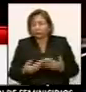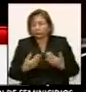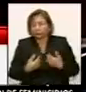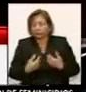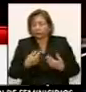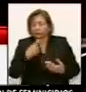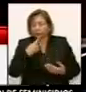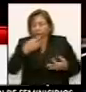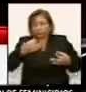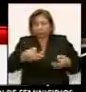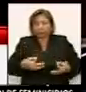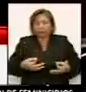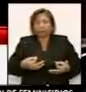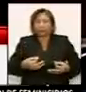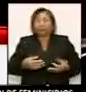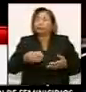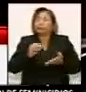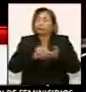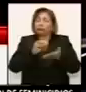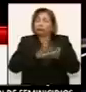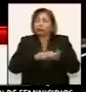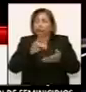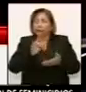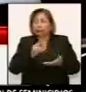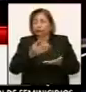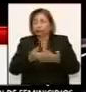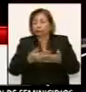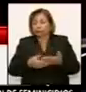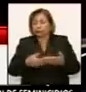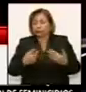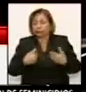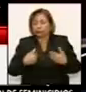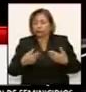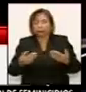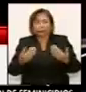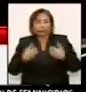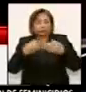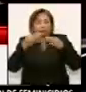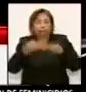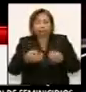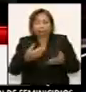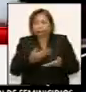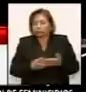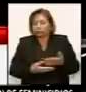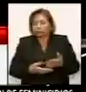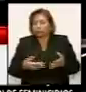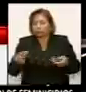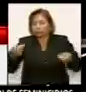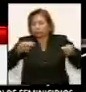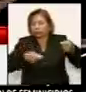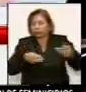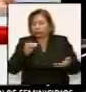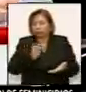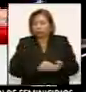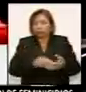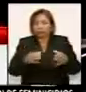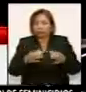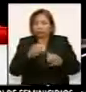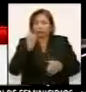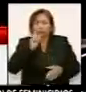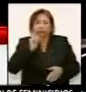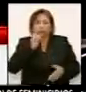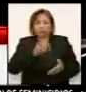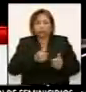cuidado, porque ese es el estribillo permanente que la gente que no tiene contenido, pero va a los medios de comunicación, más que al Congreso, para